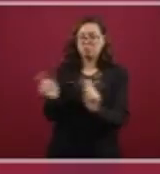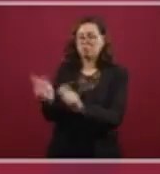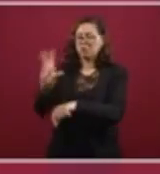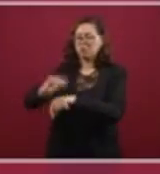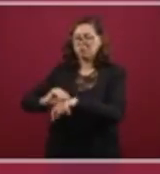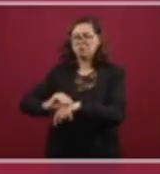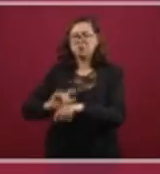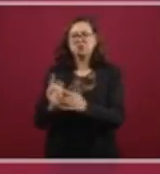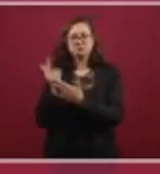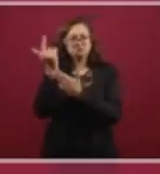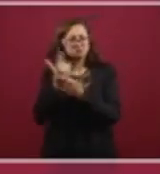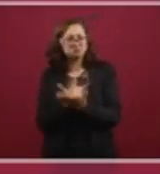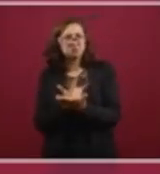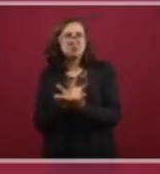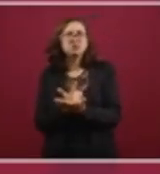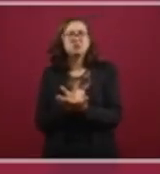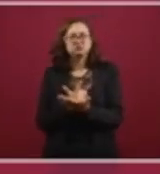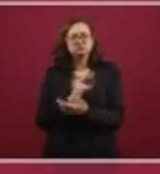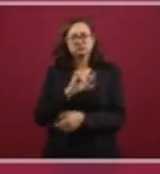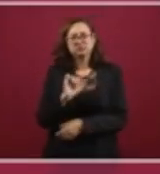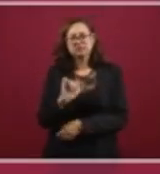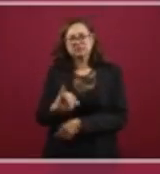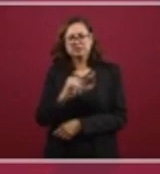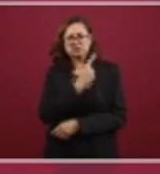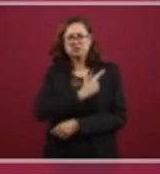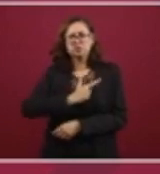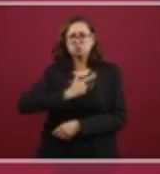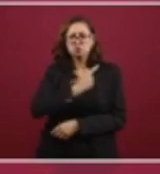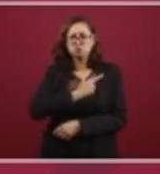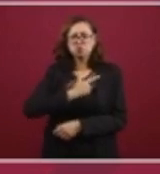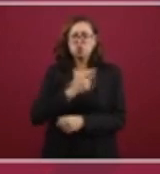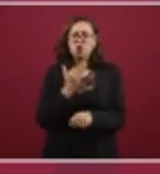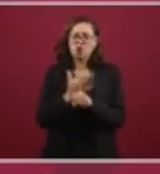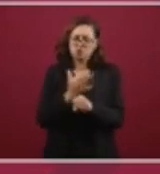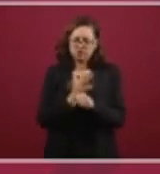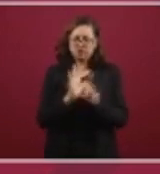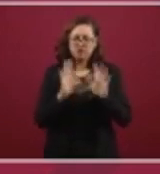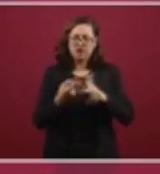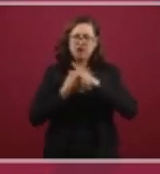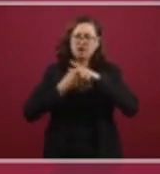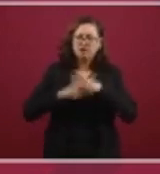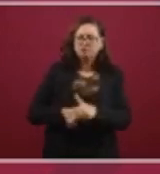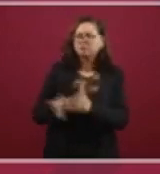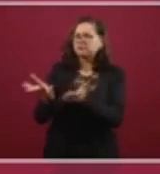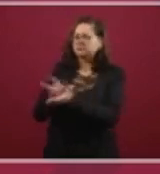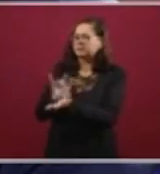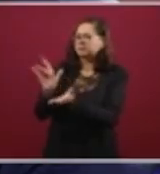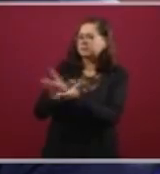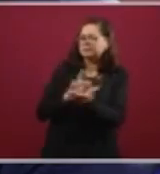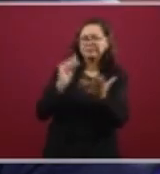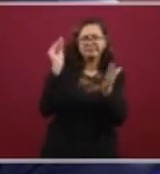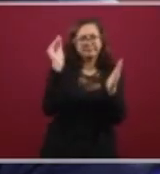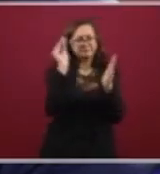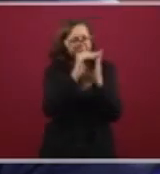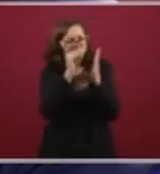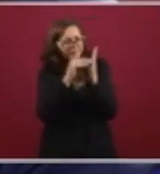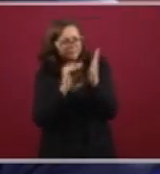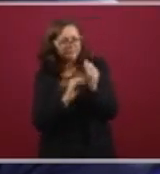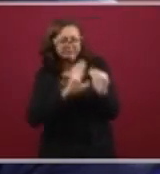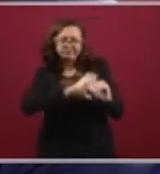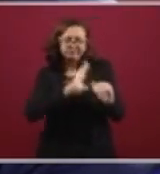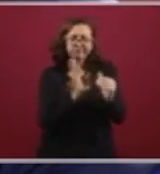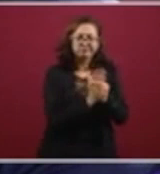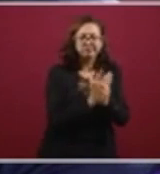gusto. Comentarle que esta información la estamos haciendo ya, estamos trabajando en una base de datos para hacerla pública la